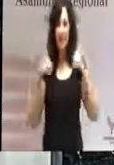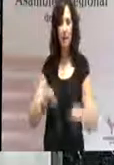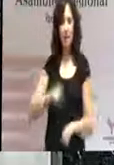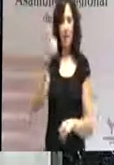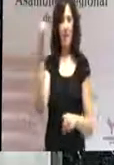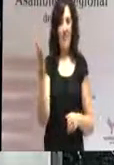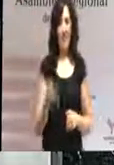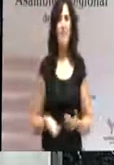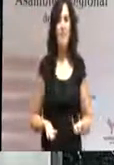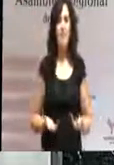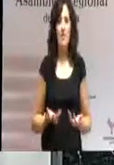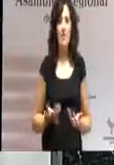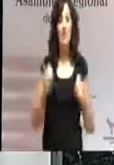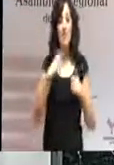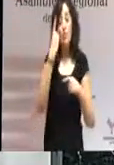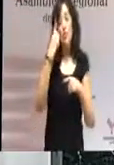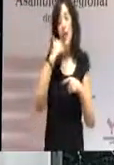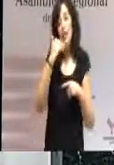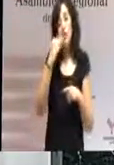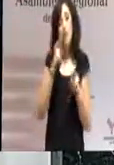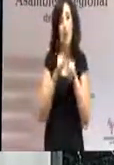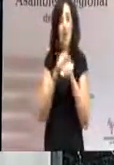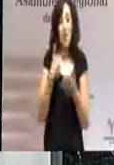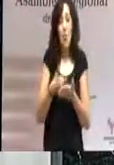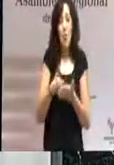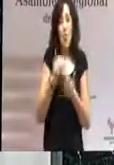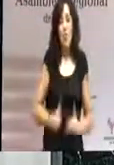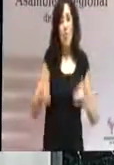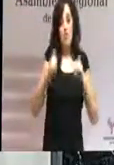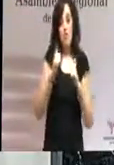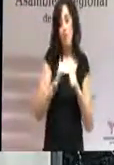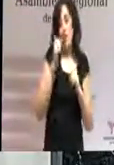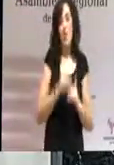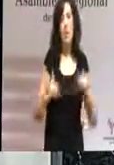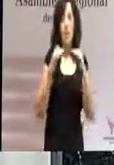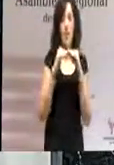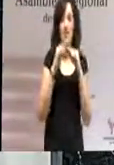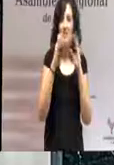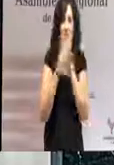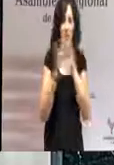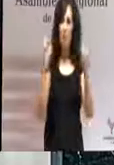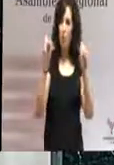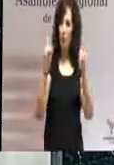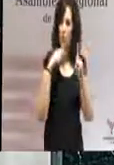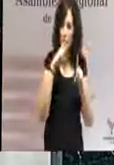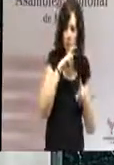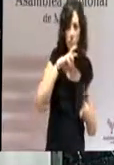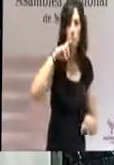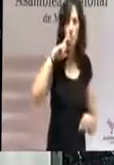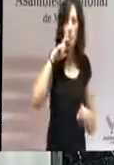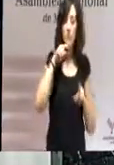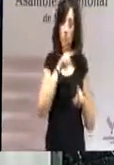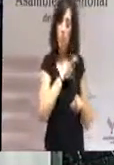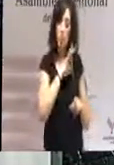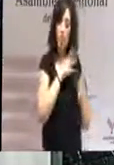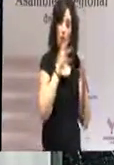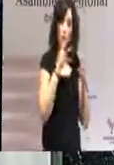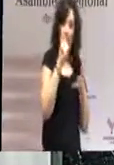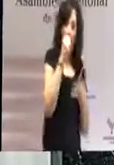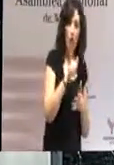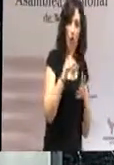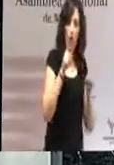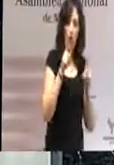un instrumento garante de la igualdad de oportunidades, es sin duda la educación. Con usted como consejero de Educación y ahora